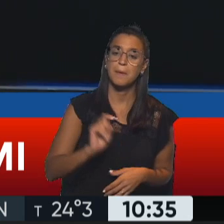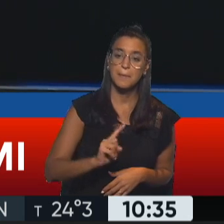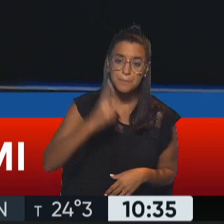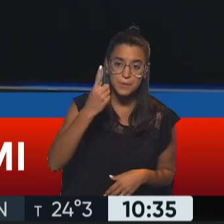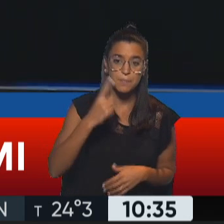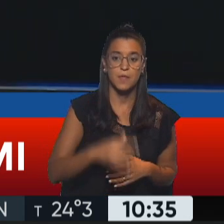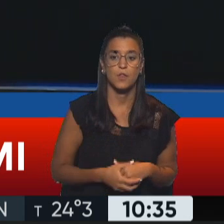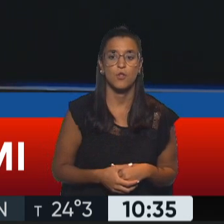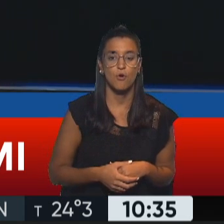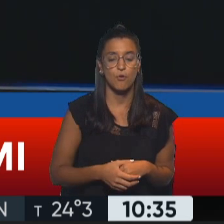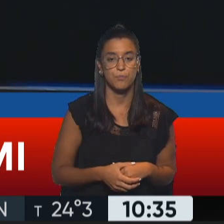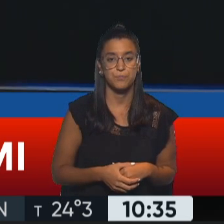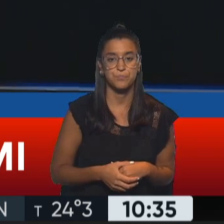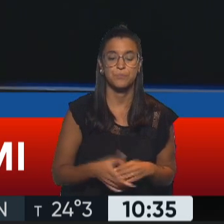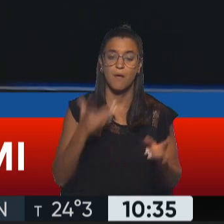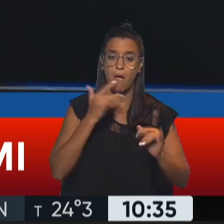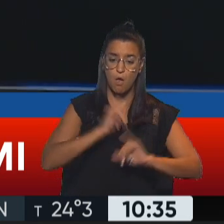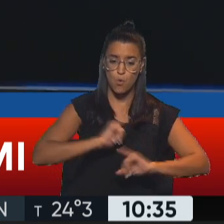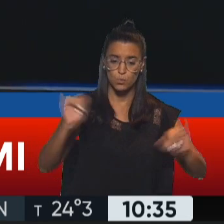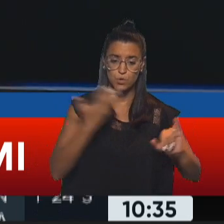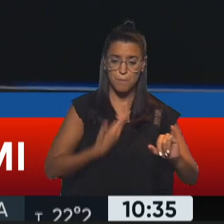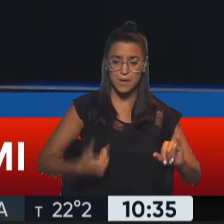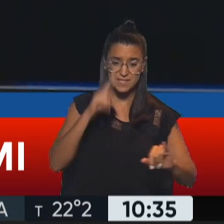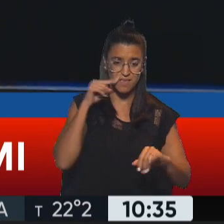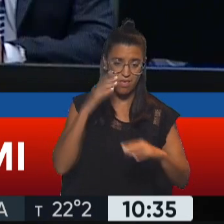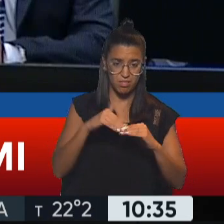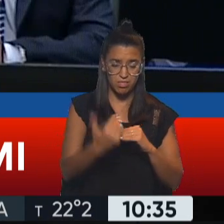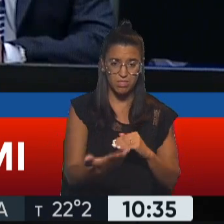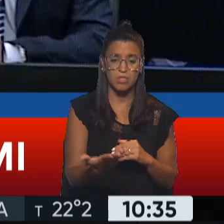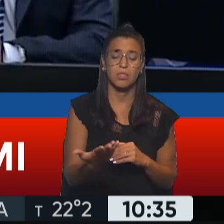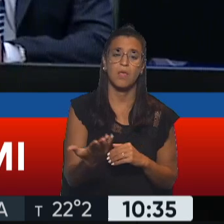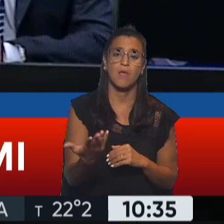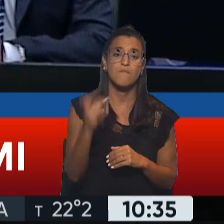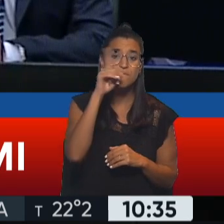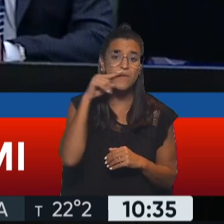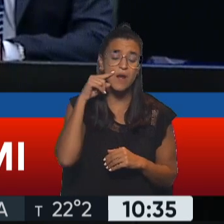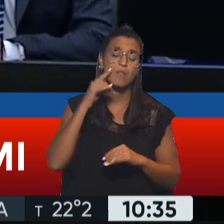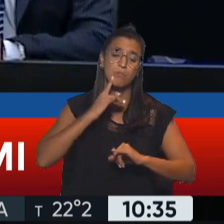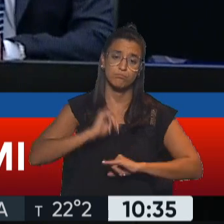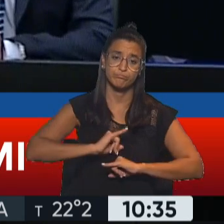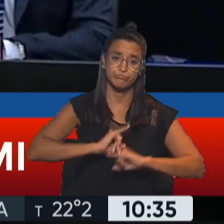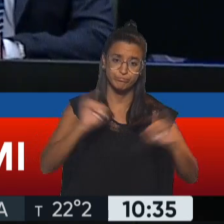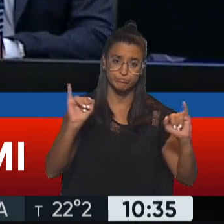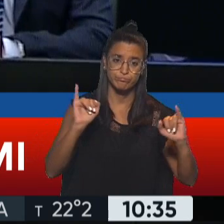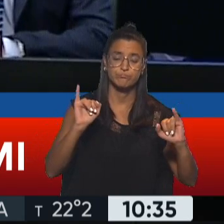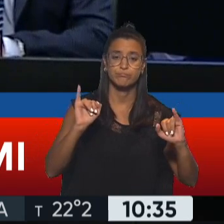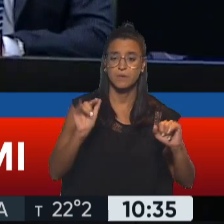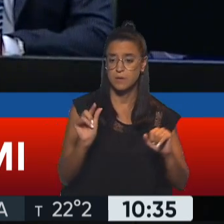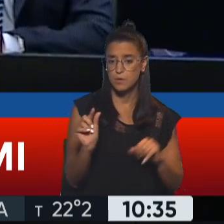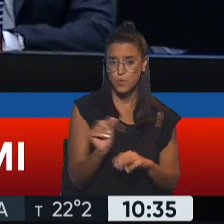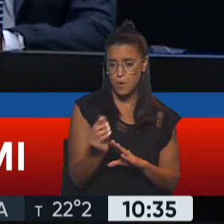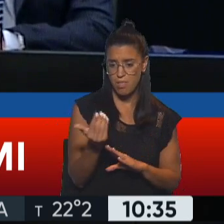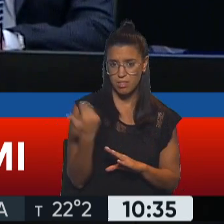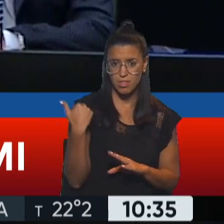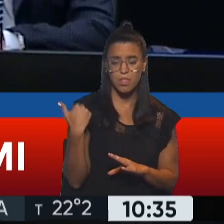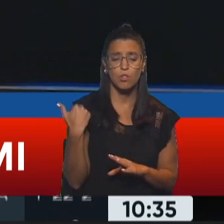Primero, luego del anuncio del señor presidente de la Nación, del doctor Alberto Fernández, producido hace